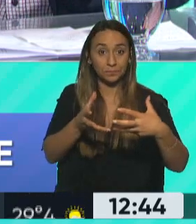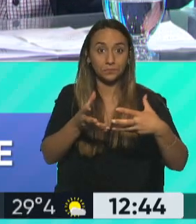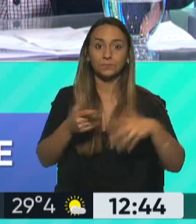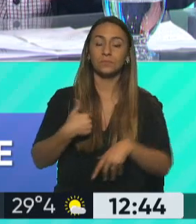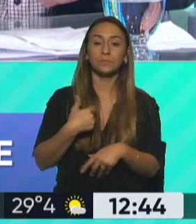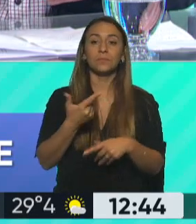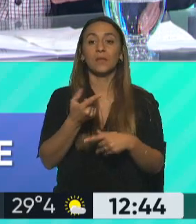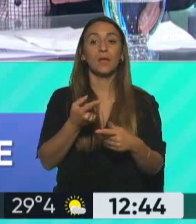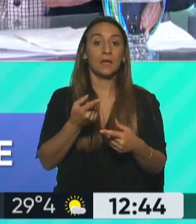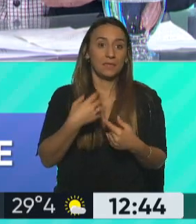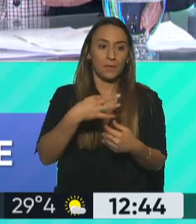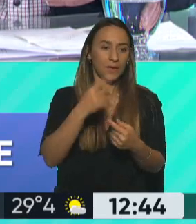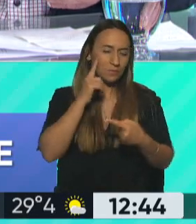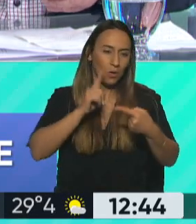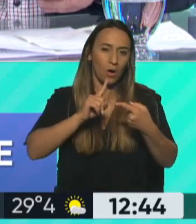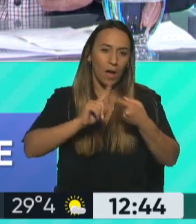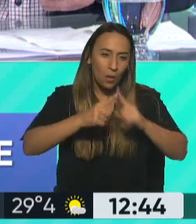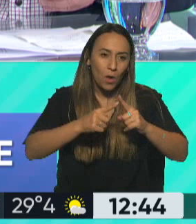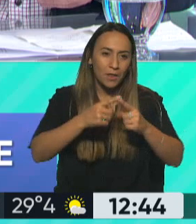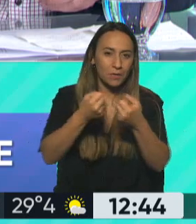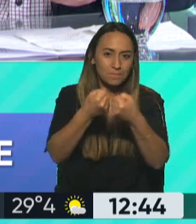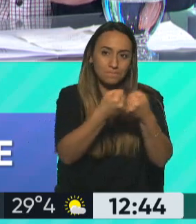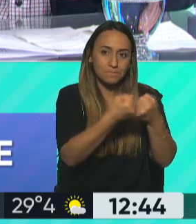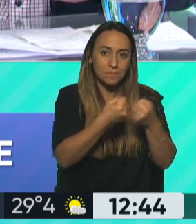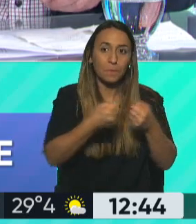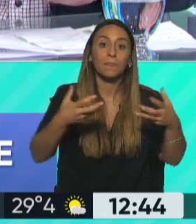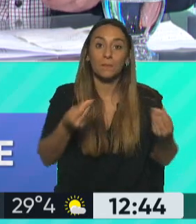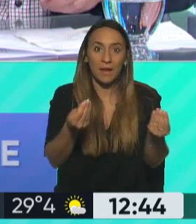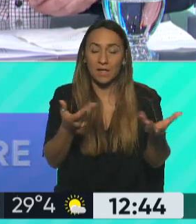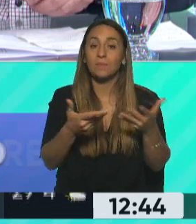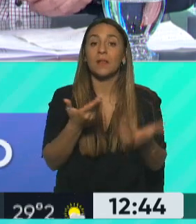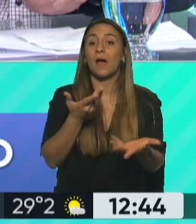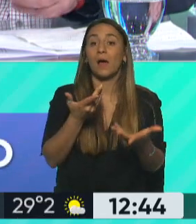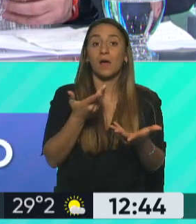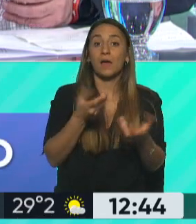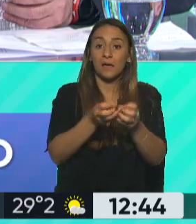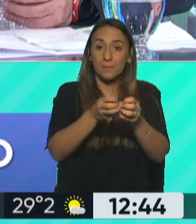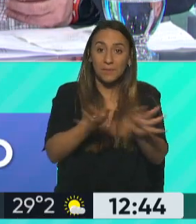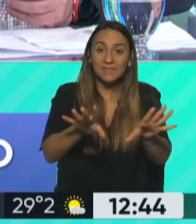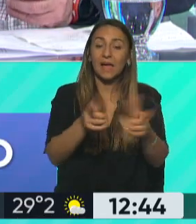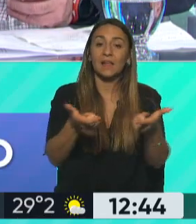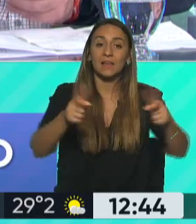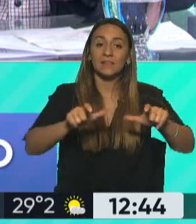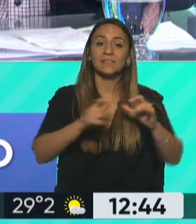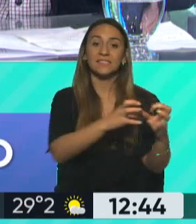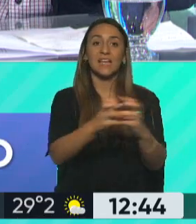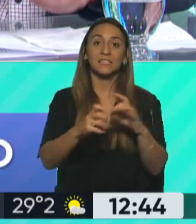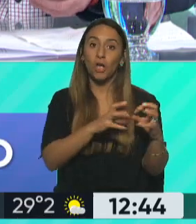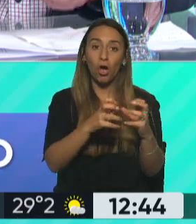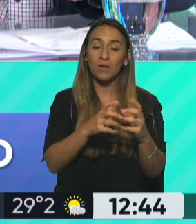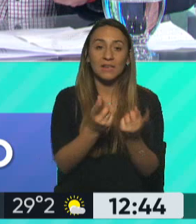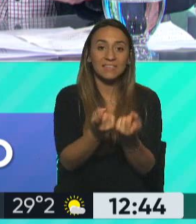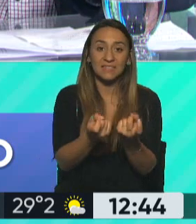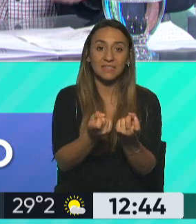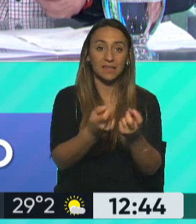que construir mayorías para poder tener el quórum indispensable para poder habilitar una sesión en el Congreso Nacional. ¿Por qué decimos